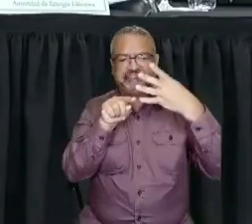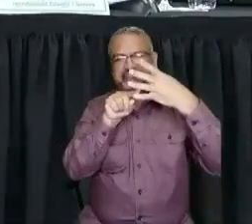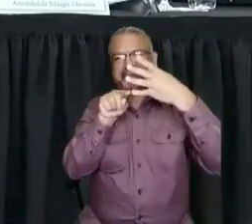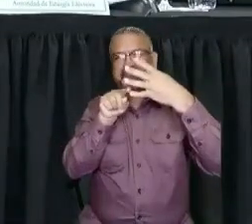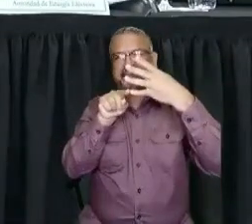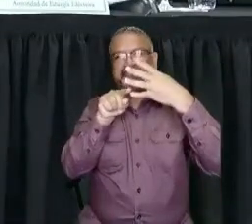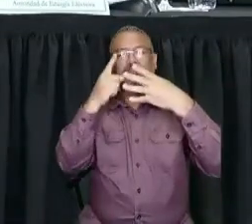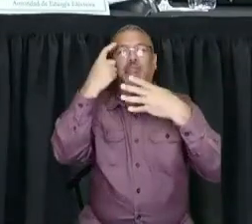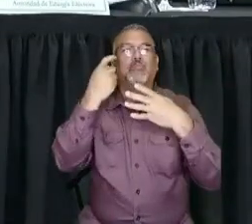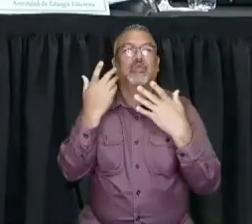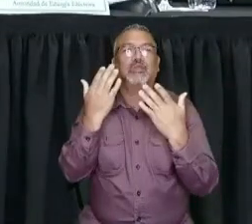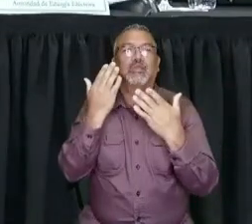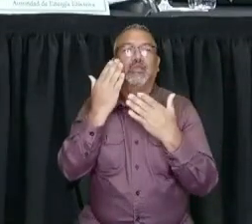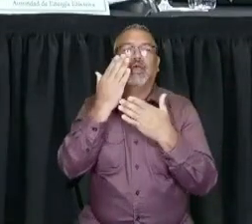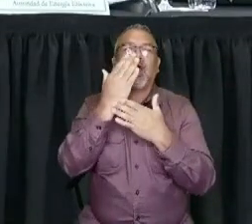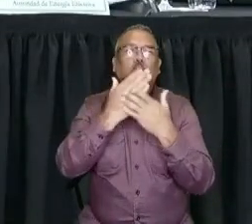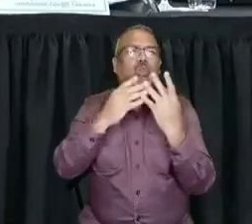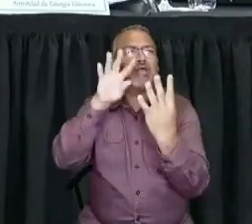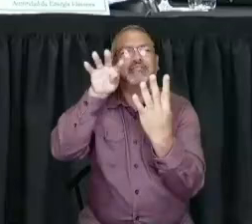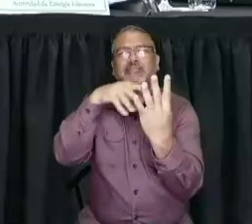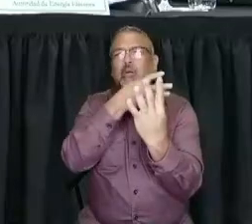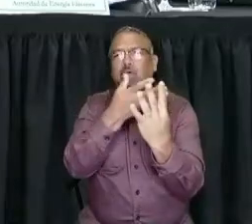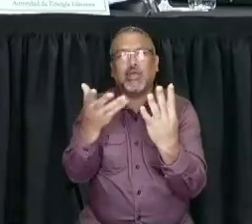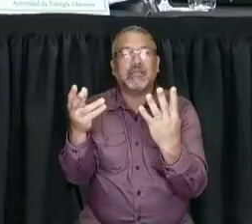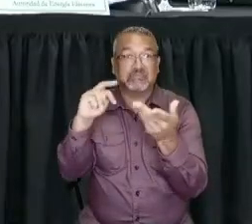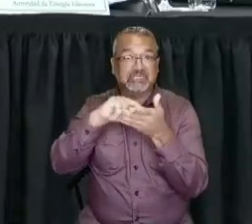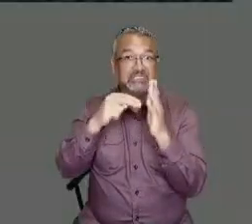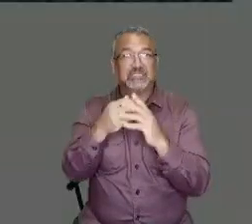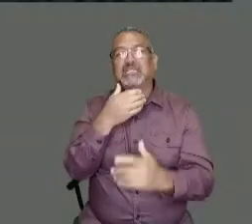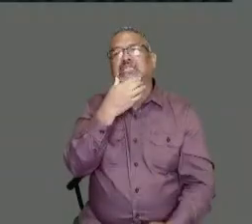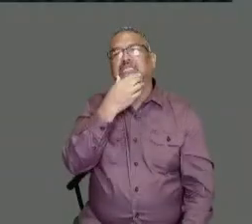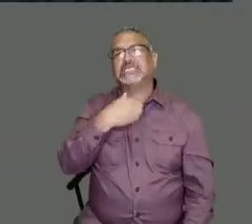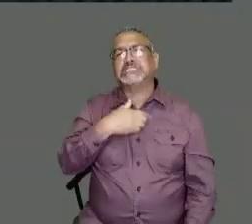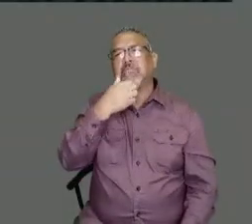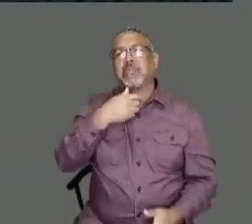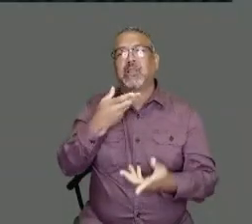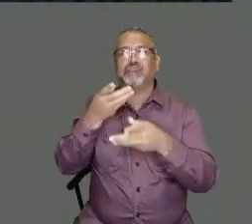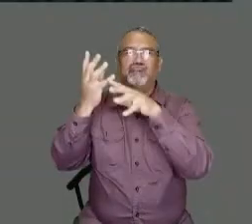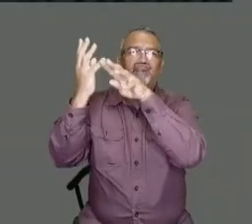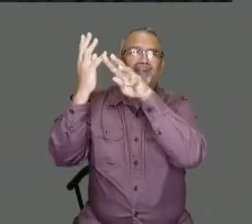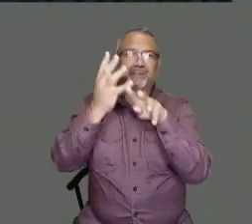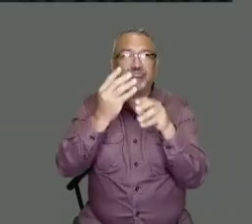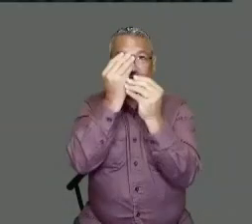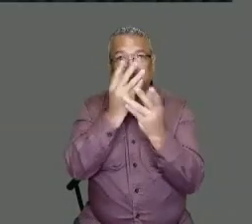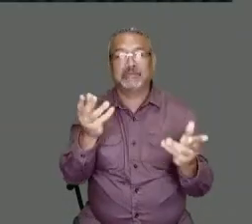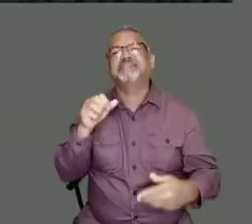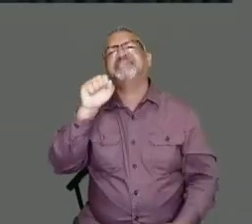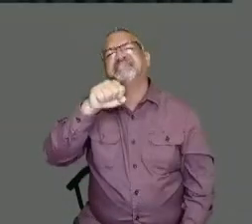habían una debe estar subiendo como en diciembre más o menos estaría actualizando